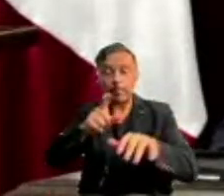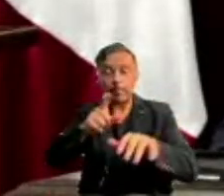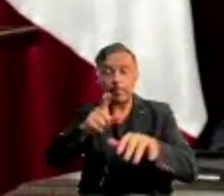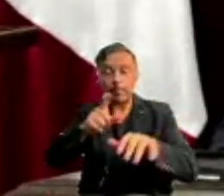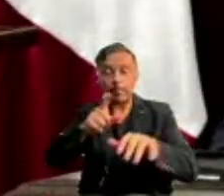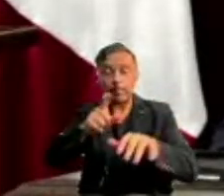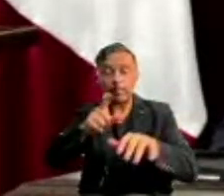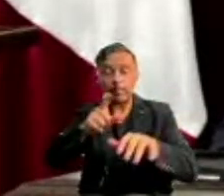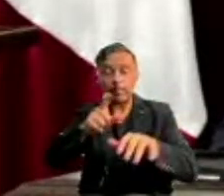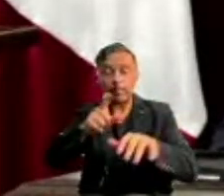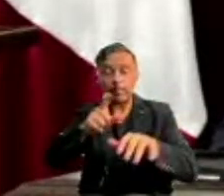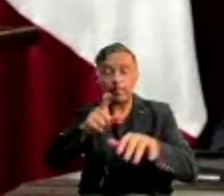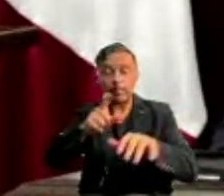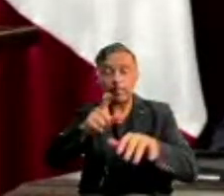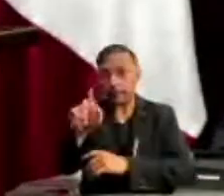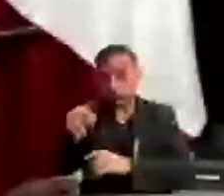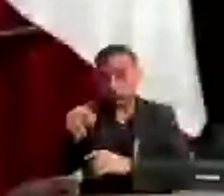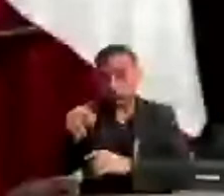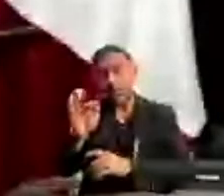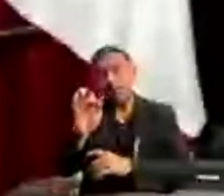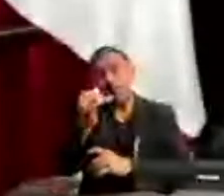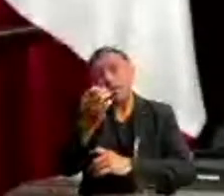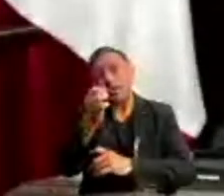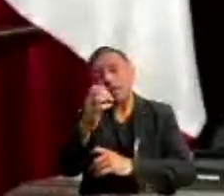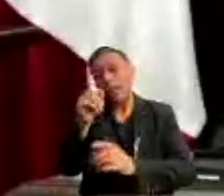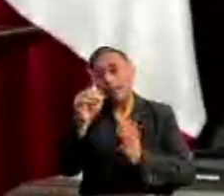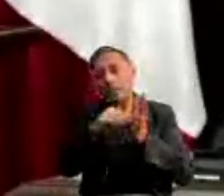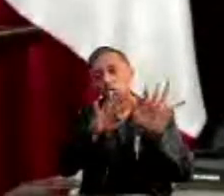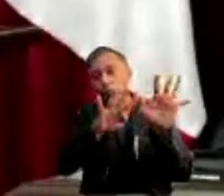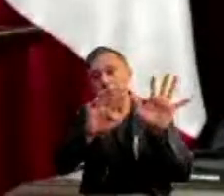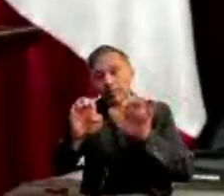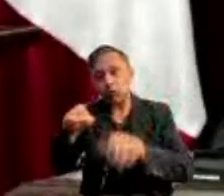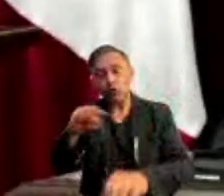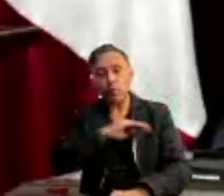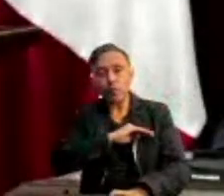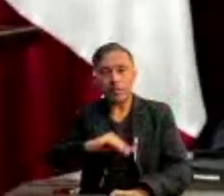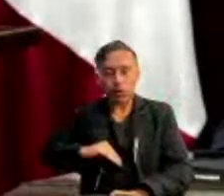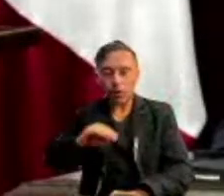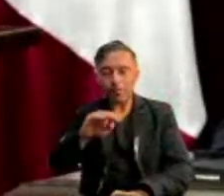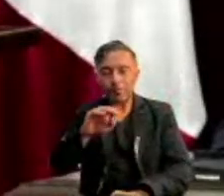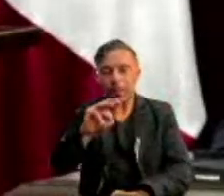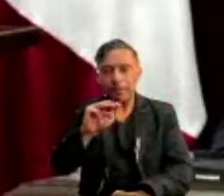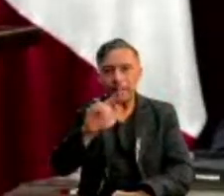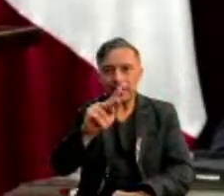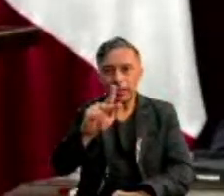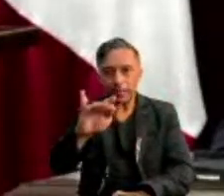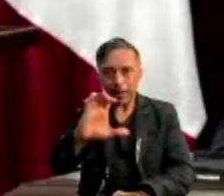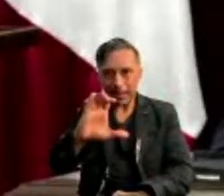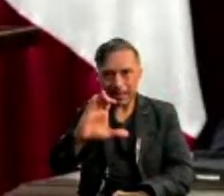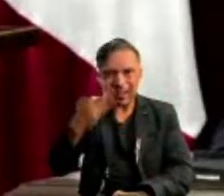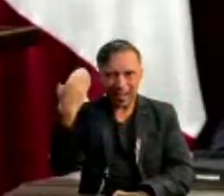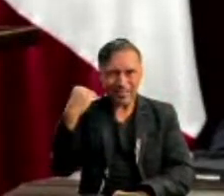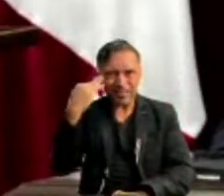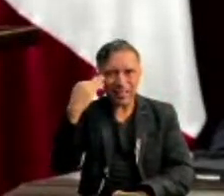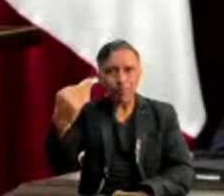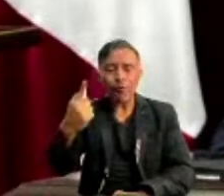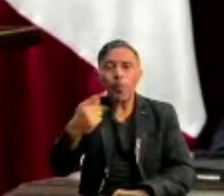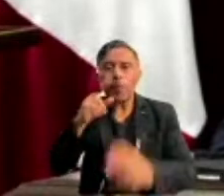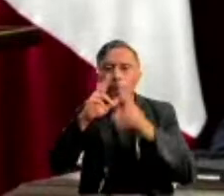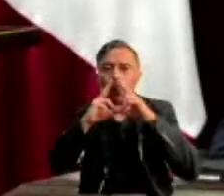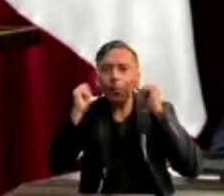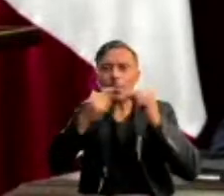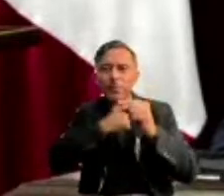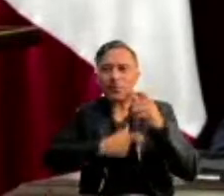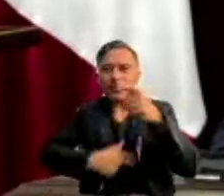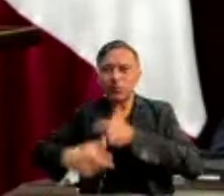de 1900 en el municipio de Temascaltepec y se forjó en las trincheras zapatistas y militante del Partido